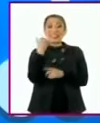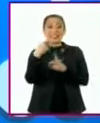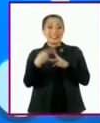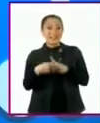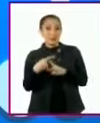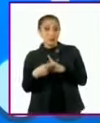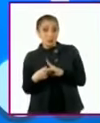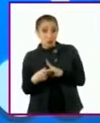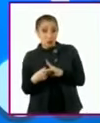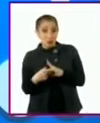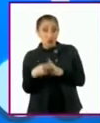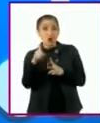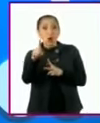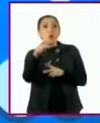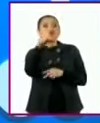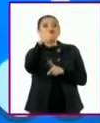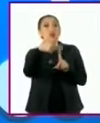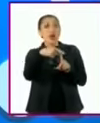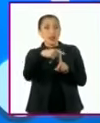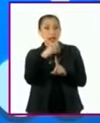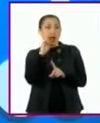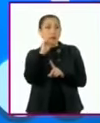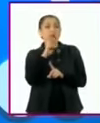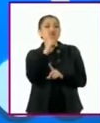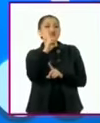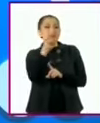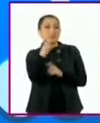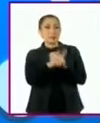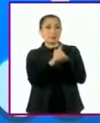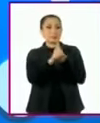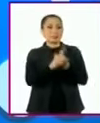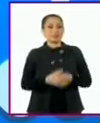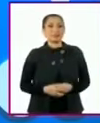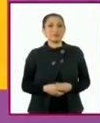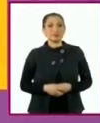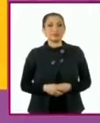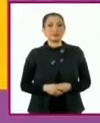división, como un reto, resolvamos el siguiente problema.